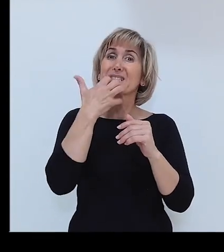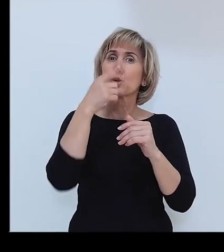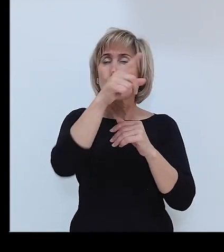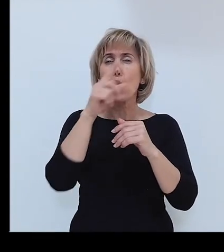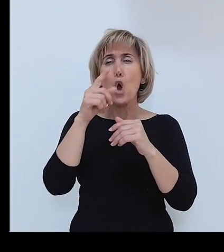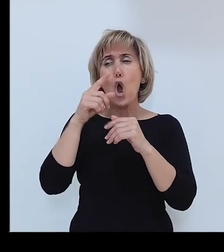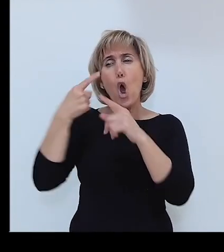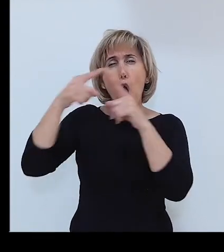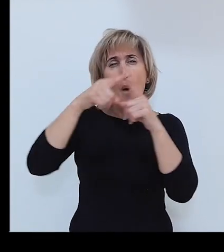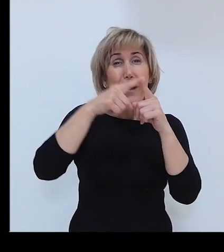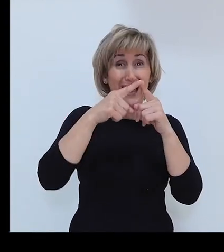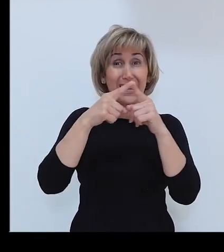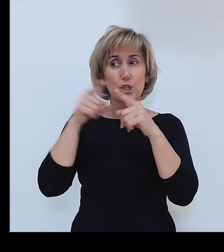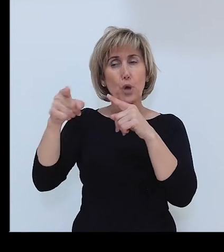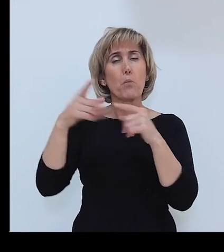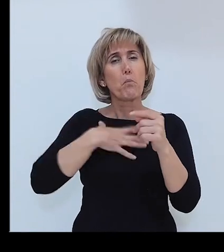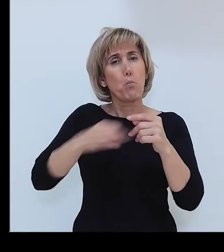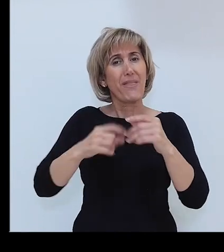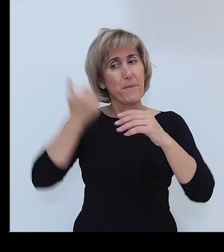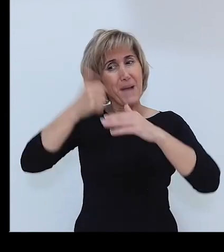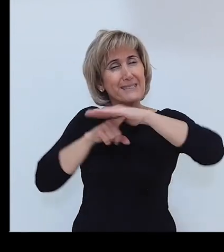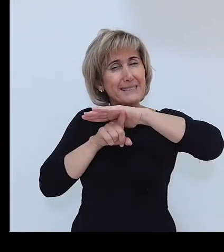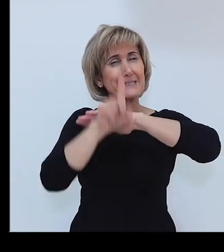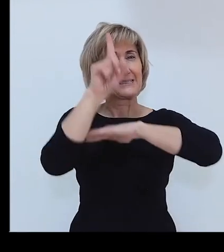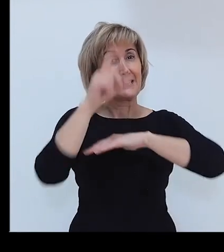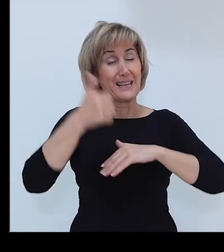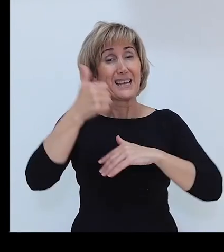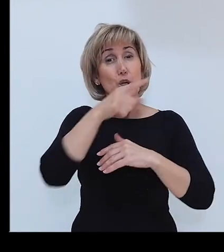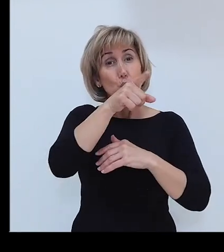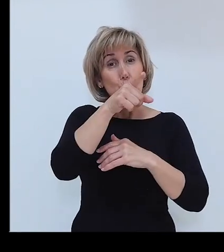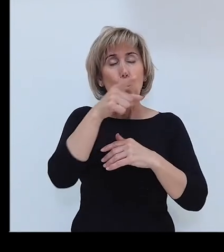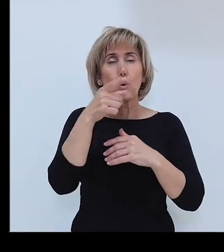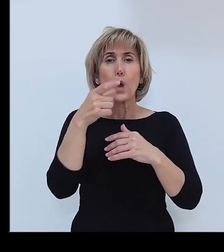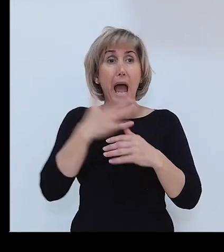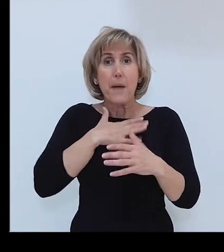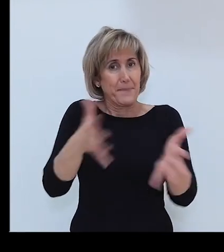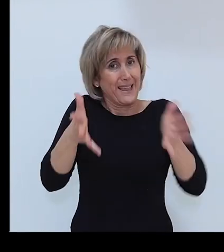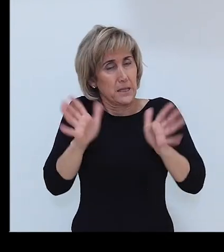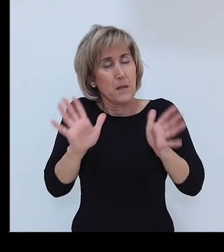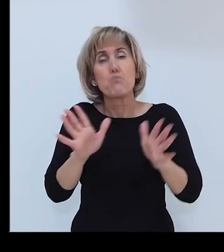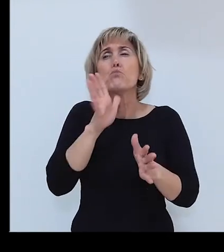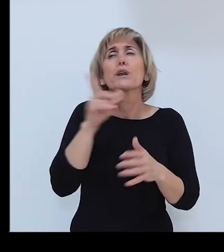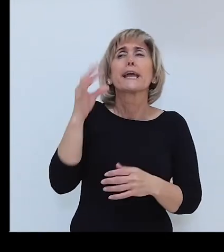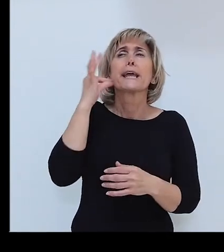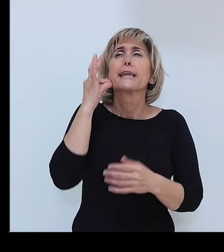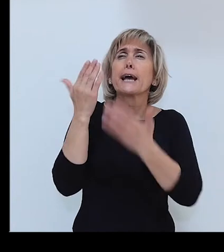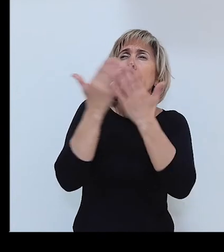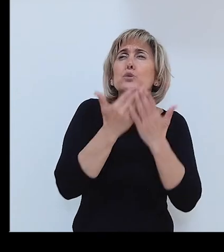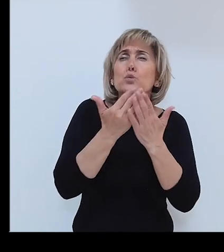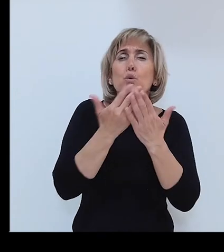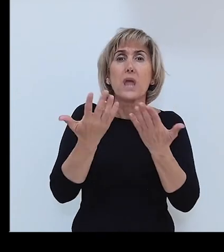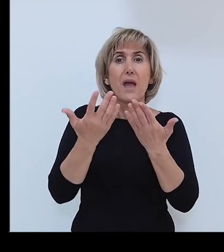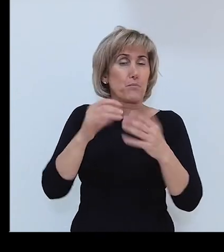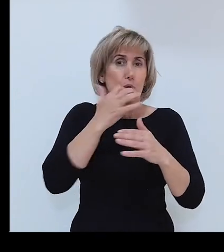llegar menos lejos que si tú estudias los objetos. Entonces, estudia, a mí me encanta, ¿no?